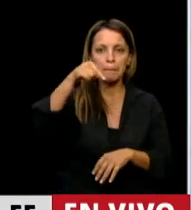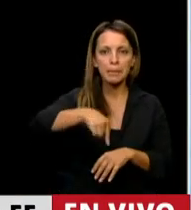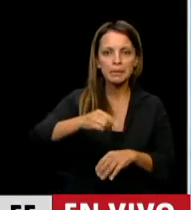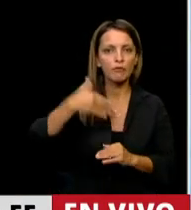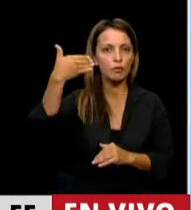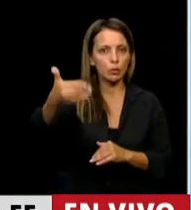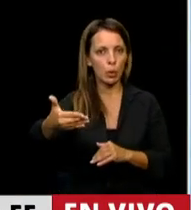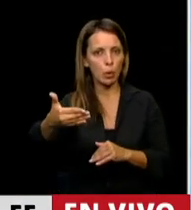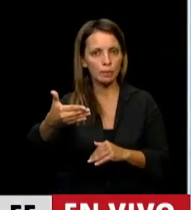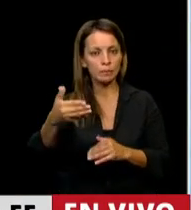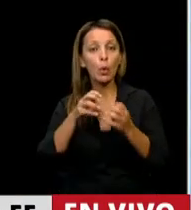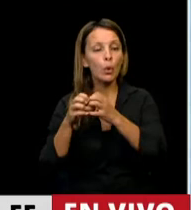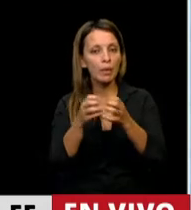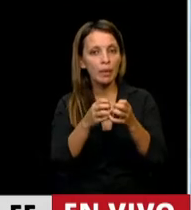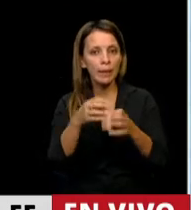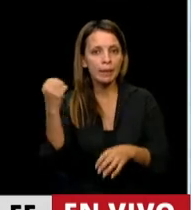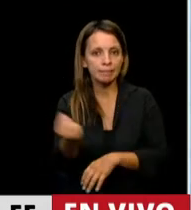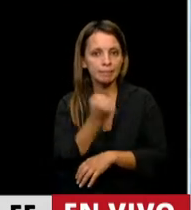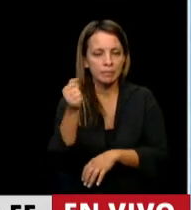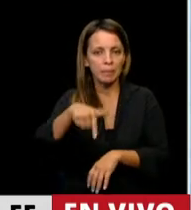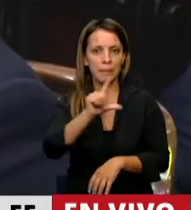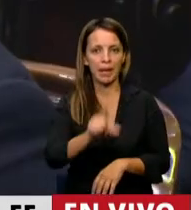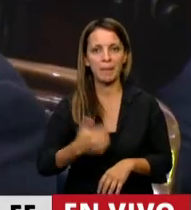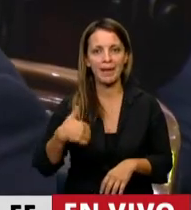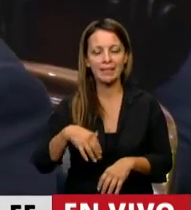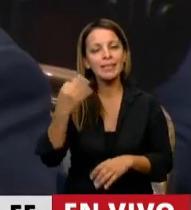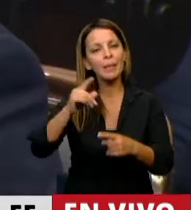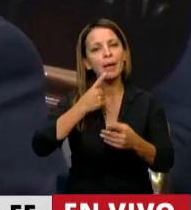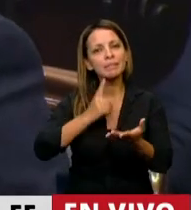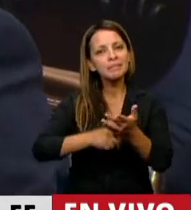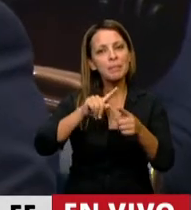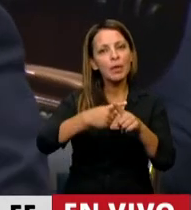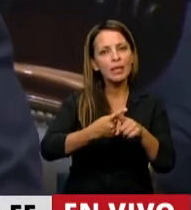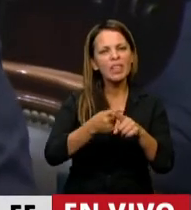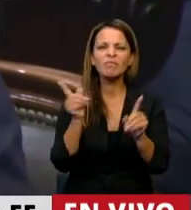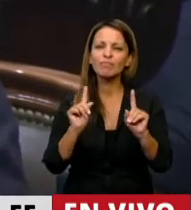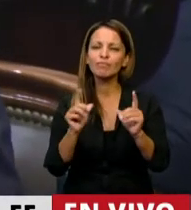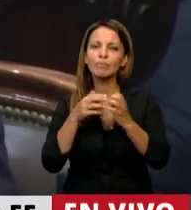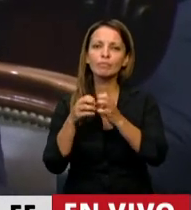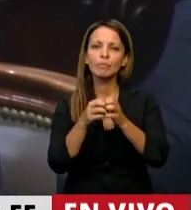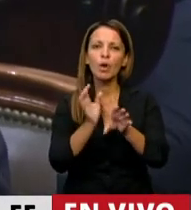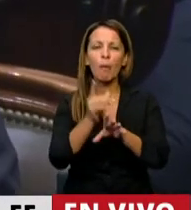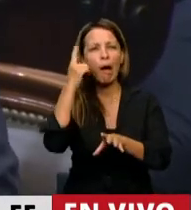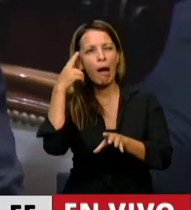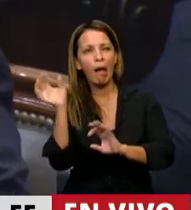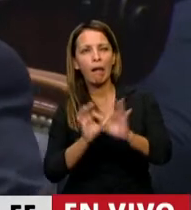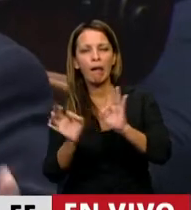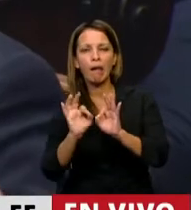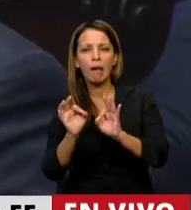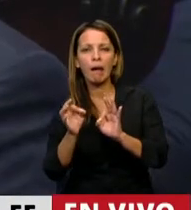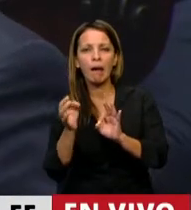el país, que tendría que ser una política de Estado y no discutirse en términos de visión estratégica.